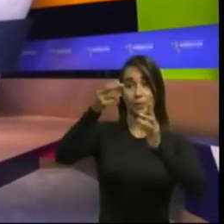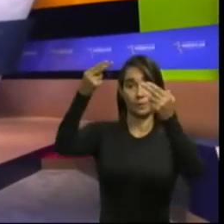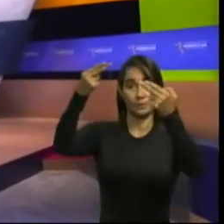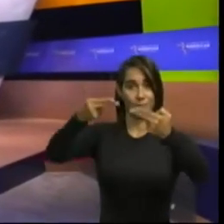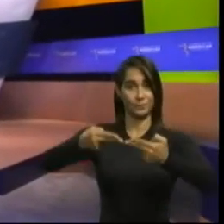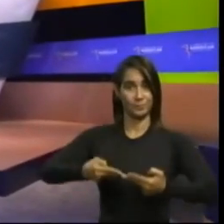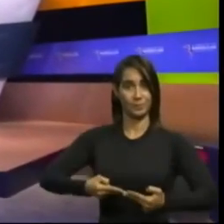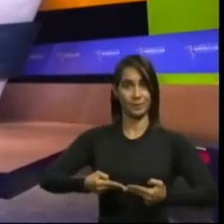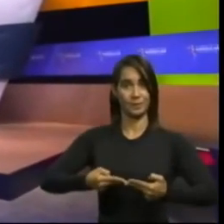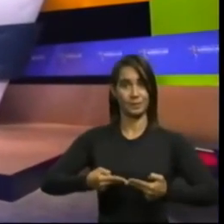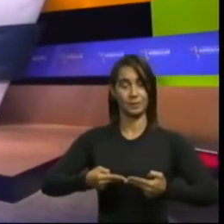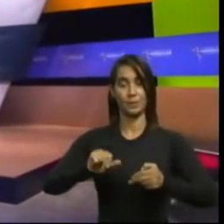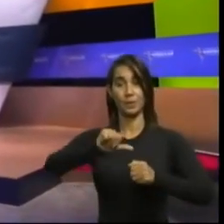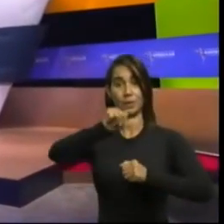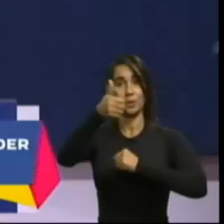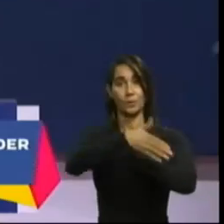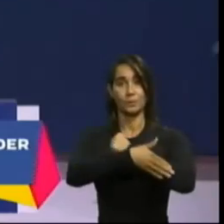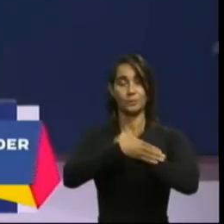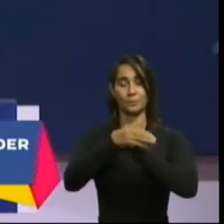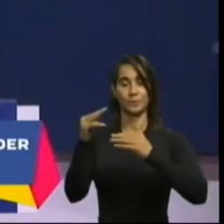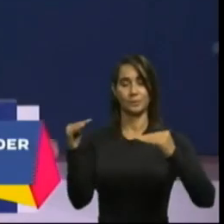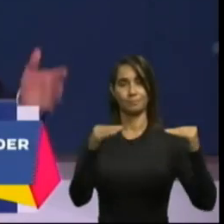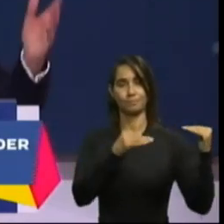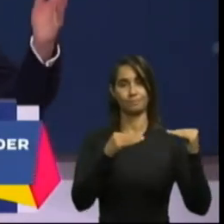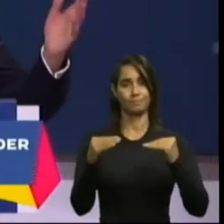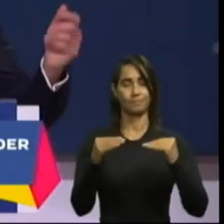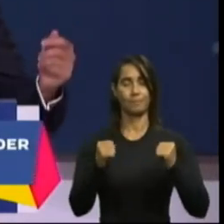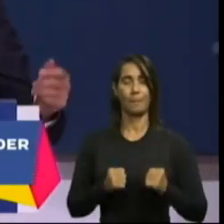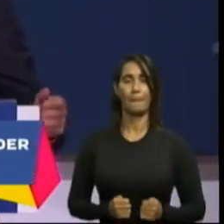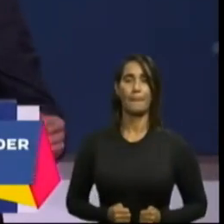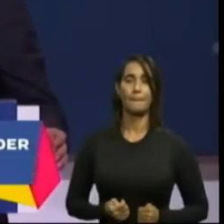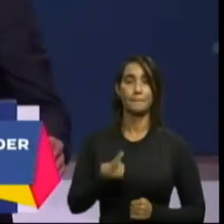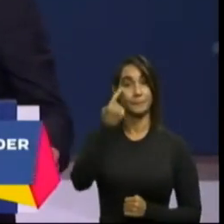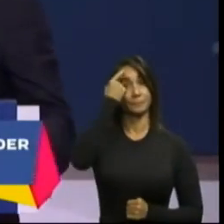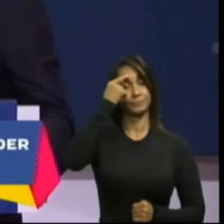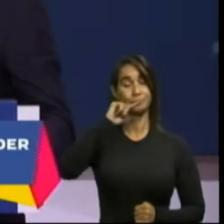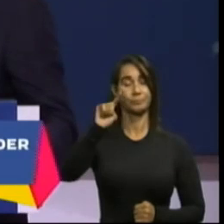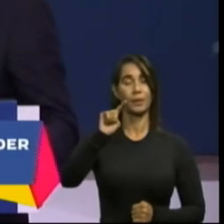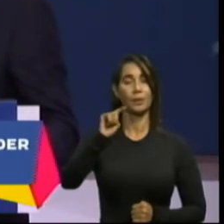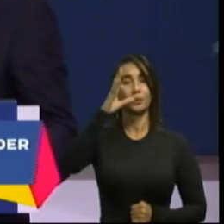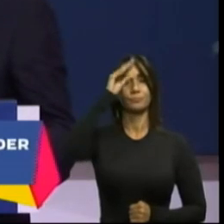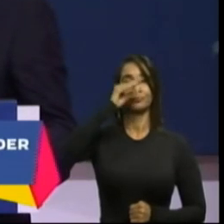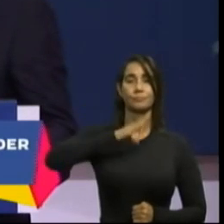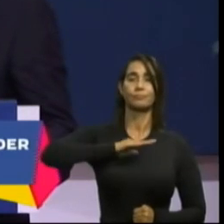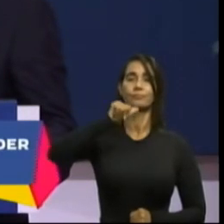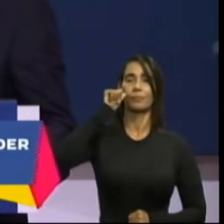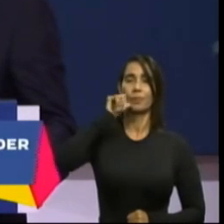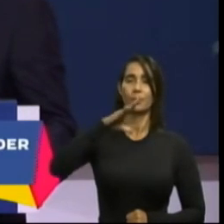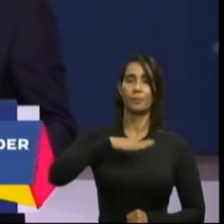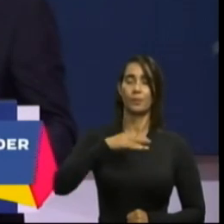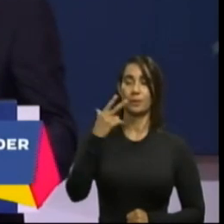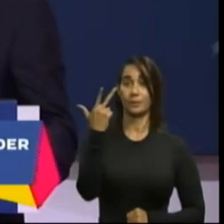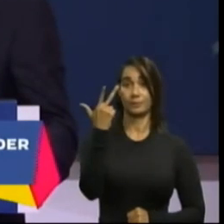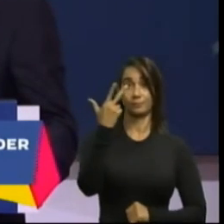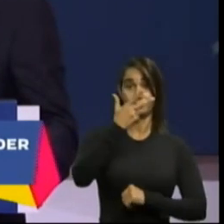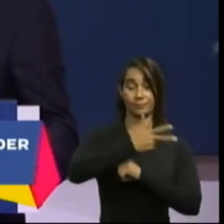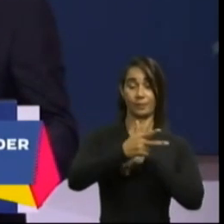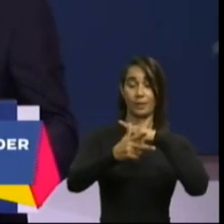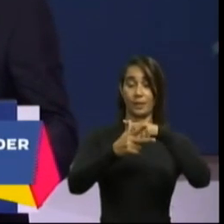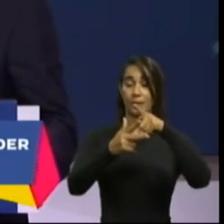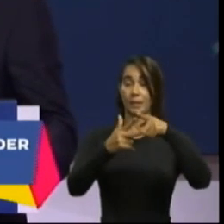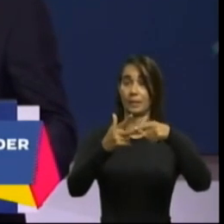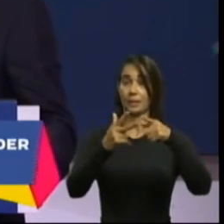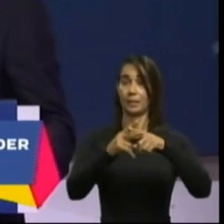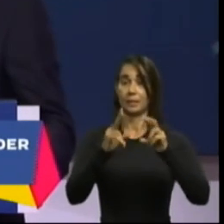humanos y el multilateralismo. No obstante, señoras y señores, tres temas